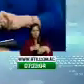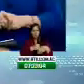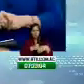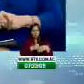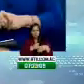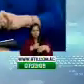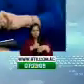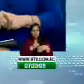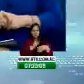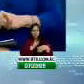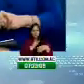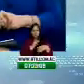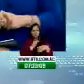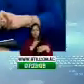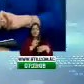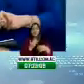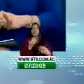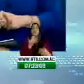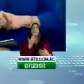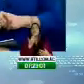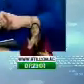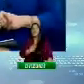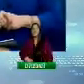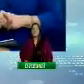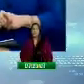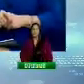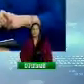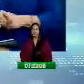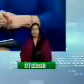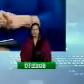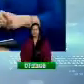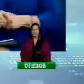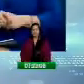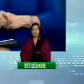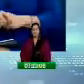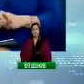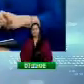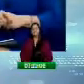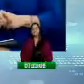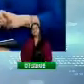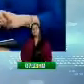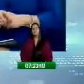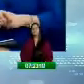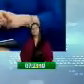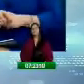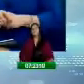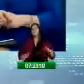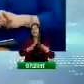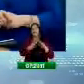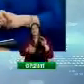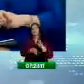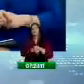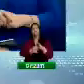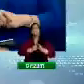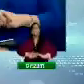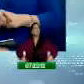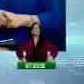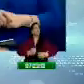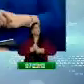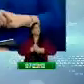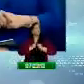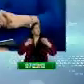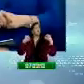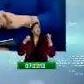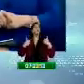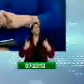Bueno, aparte del aislamiento domiciliario, tenemos que tomar en consideración aquellas medidas preventivas que tanto las